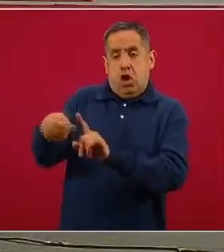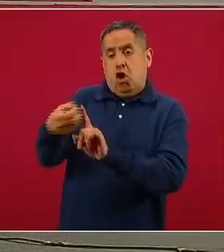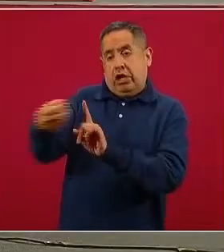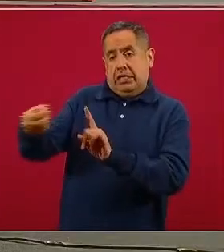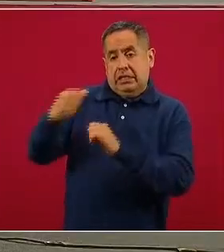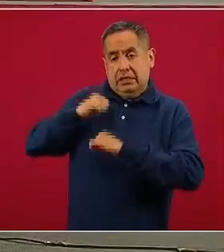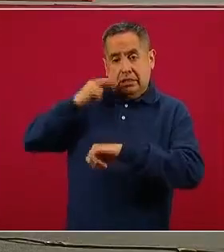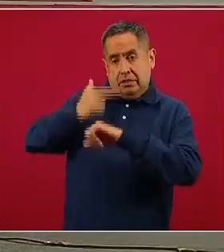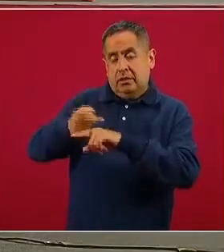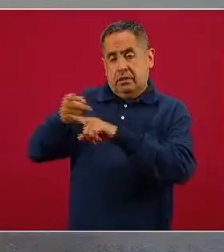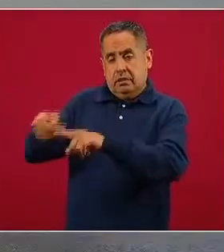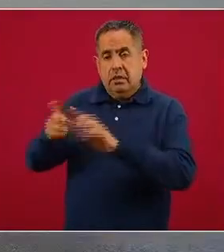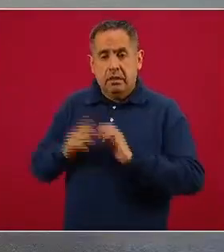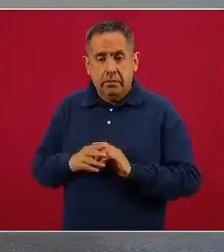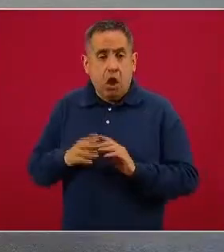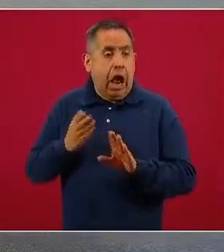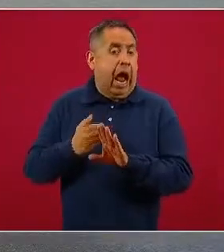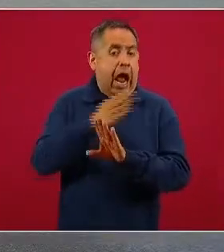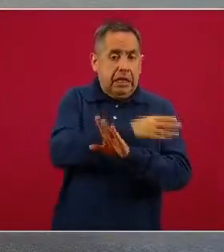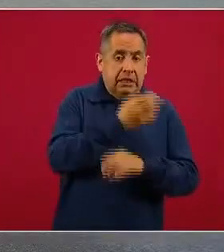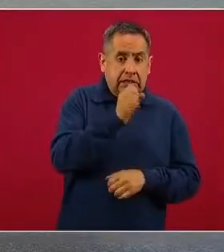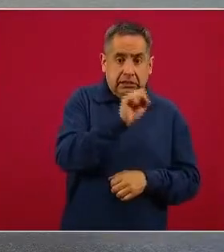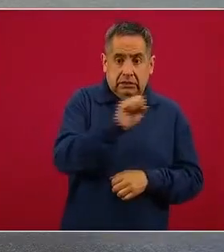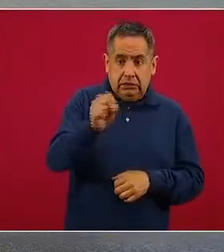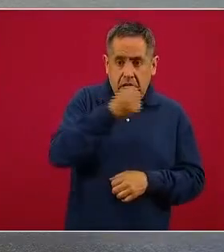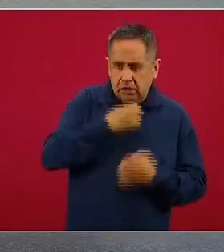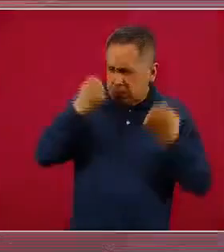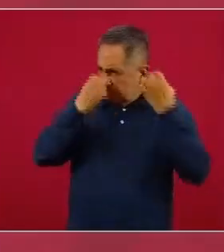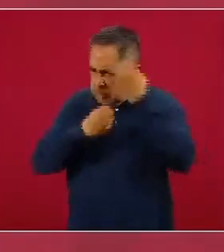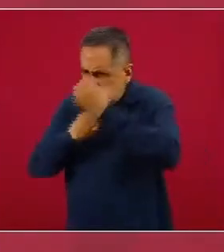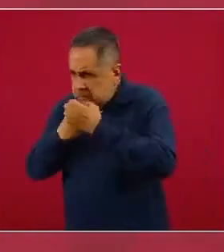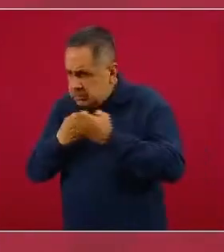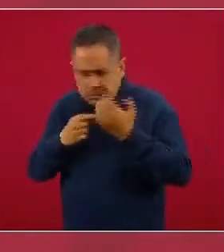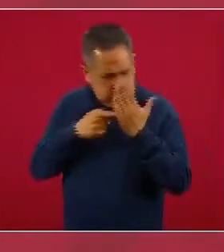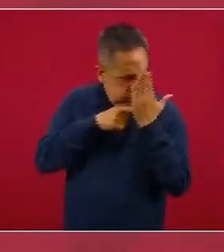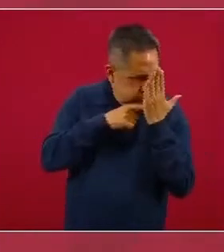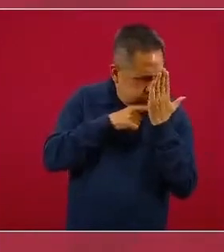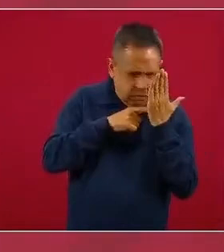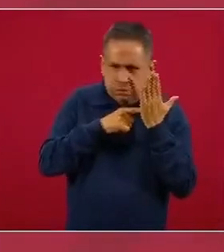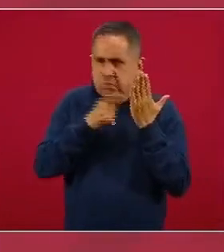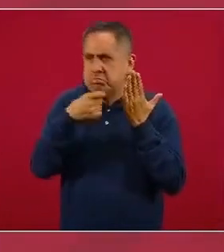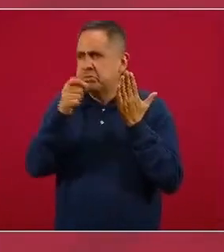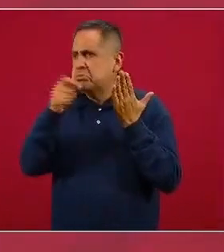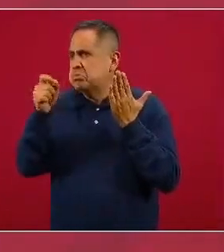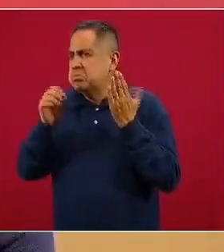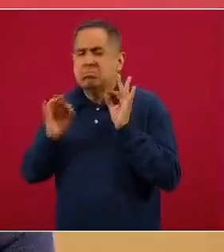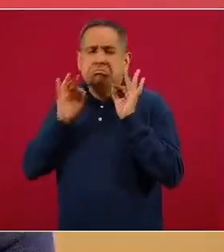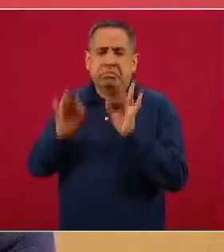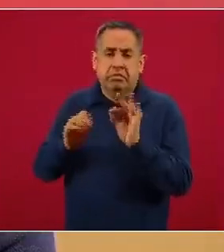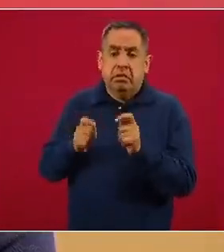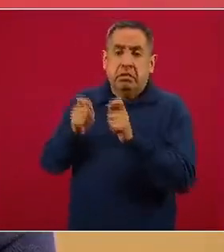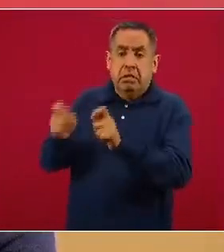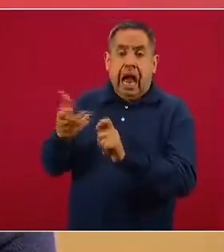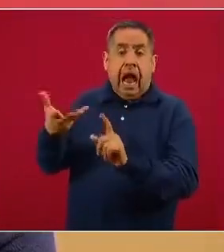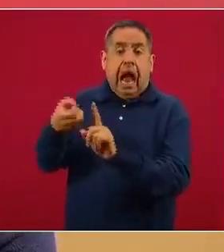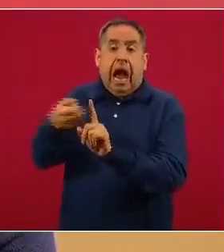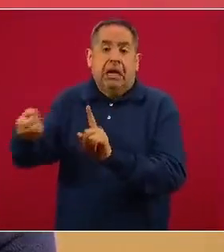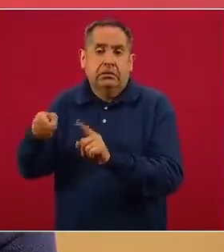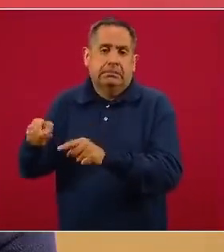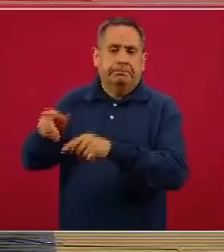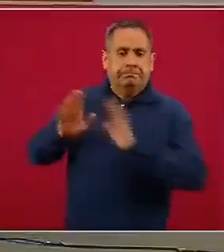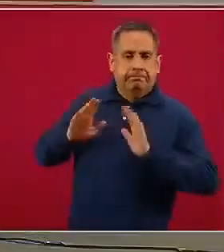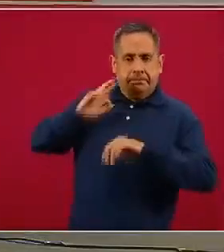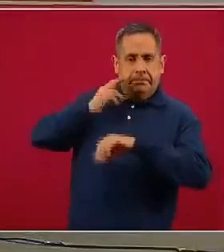el evento. Pero la evaluación que se hizo del protocolo presentado era, como le digo, congruente y correcta en relación a